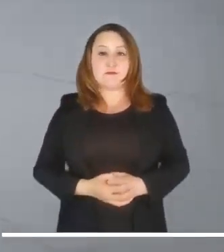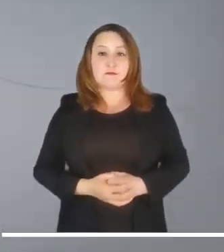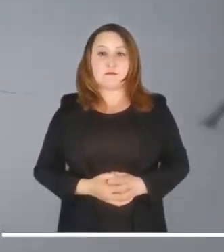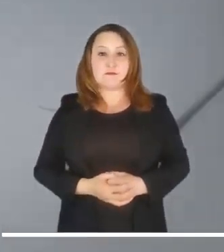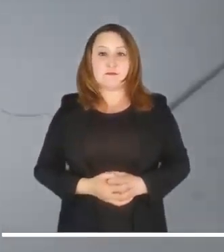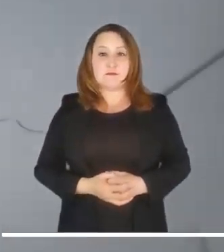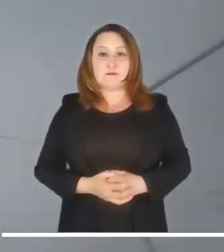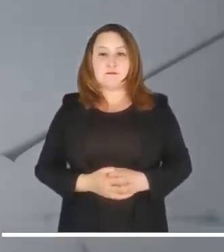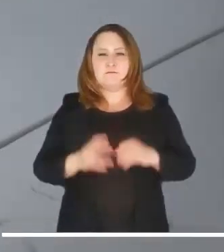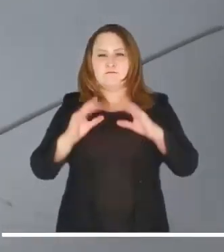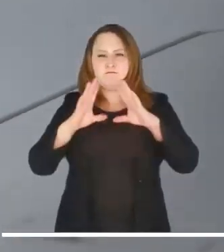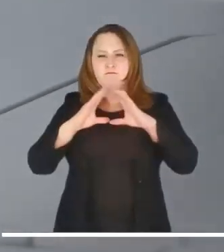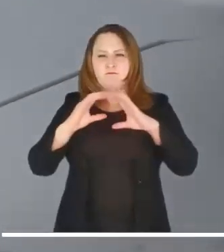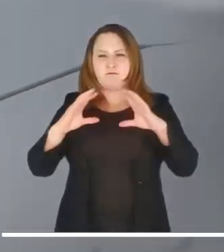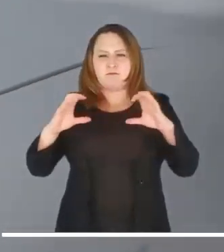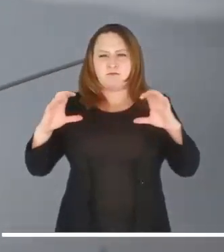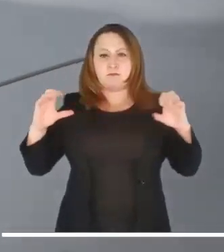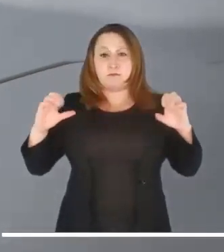y Tolima.